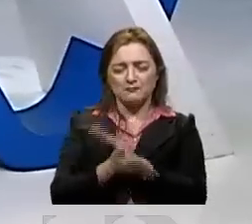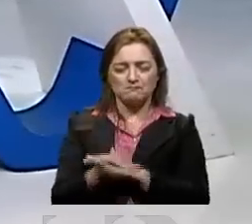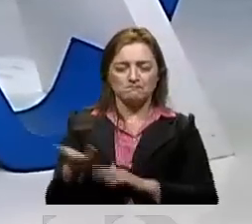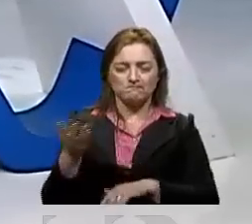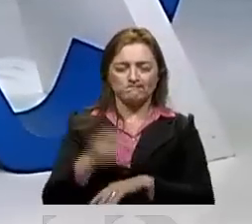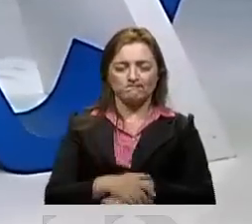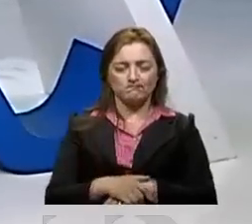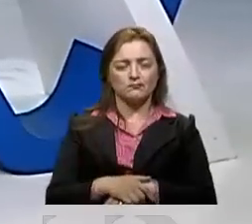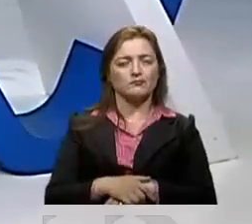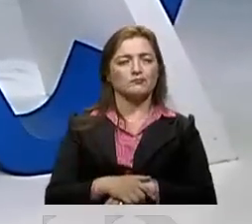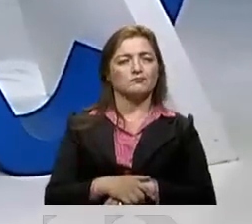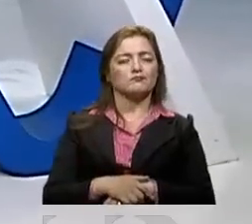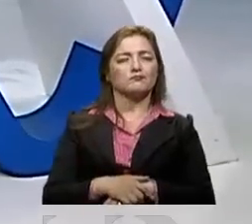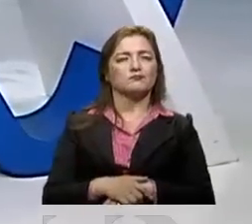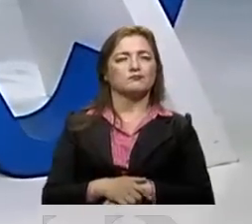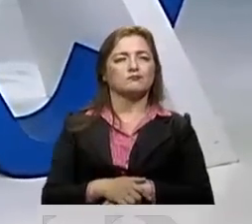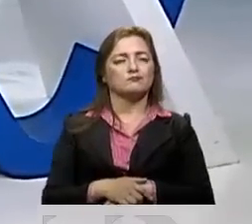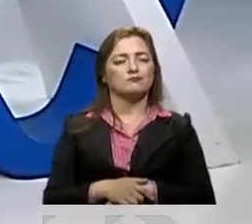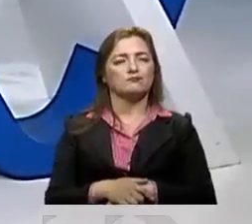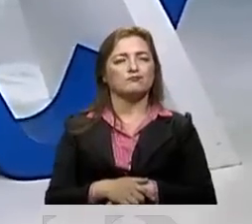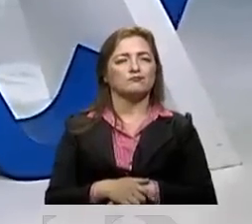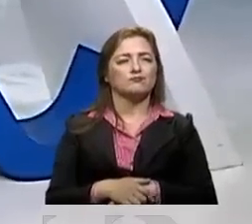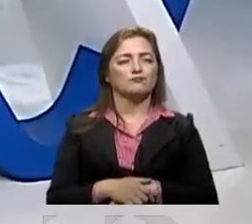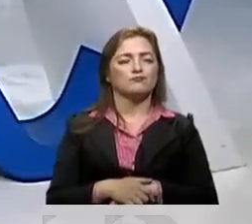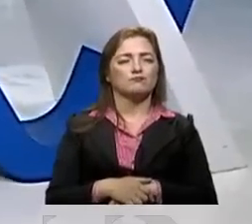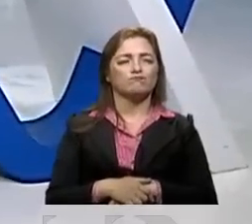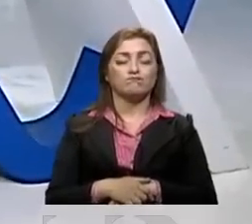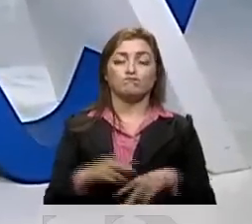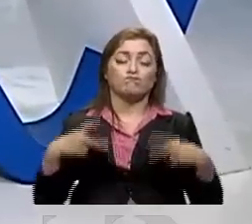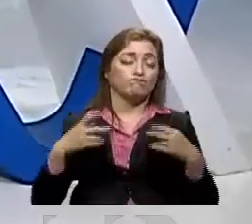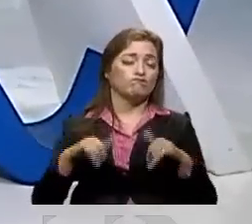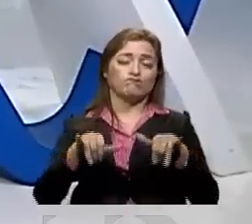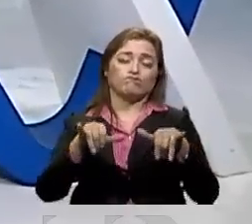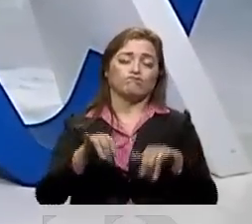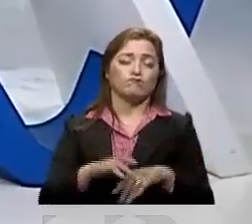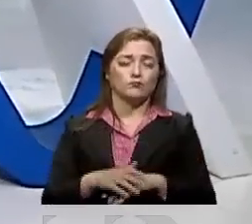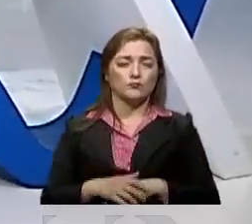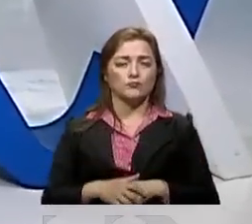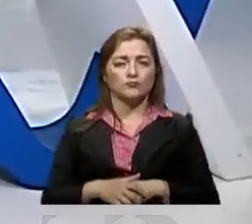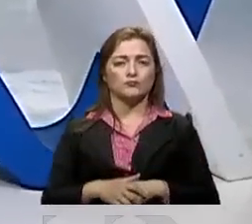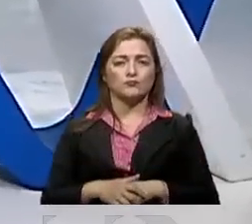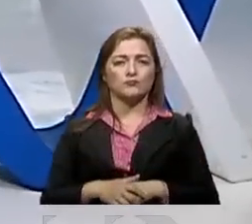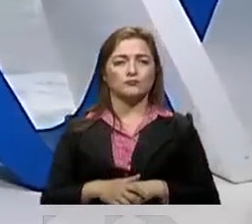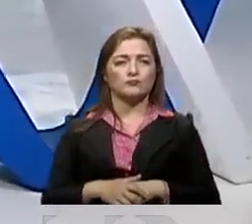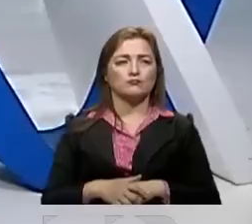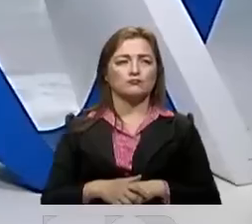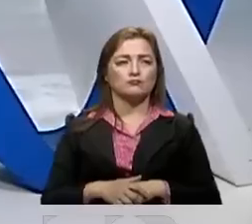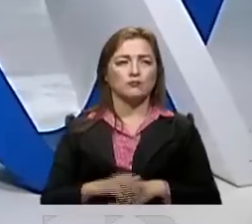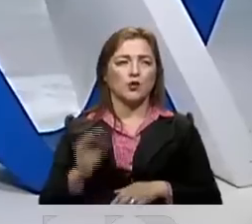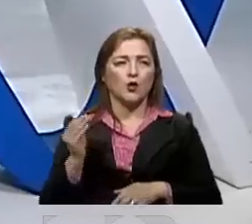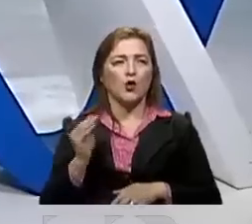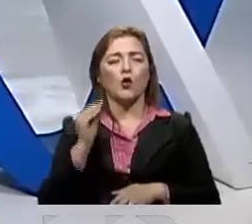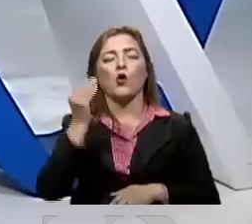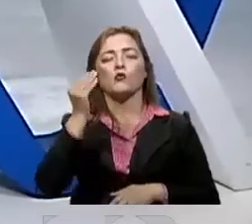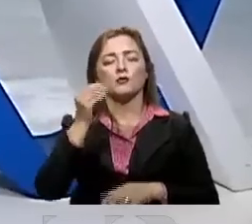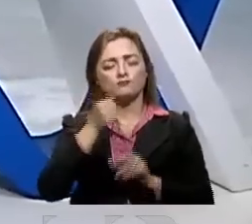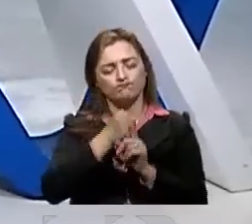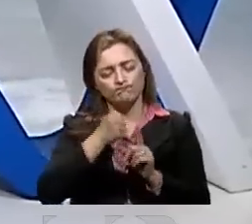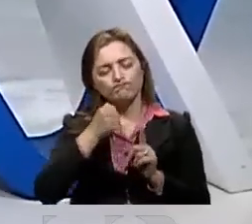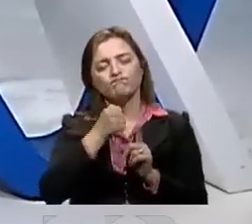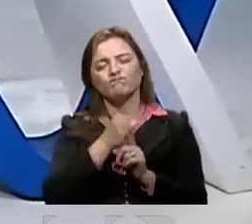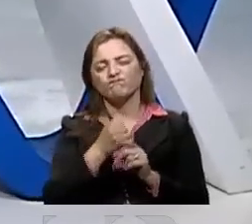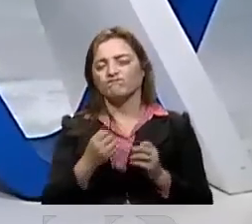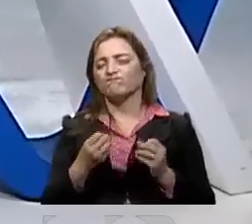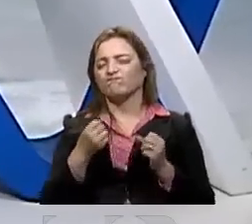vida y nos toca enfrentar esto. La vida sigue, ¿no? Estos jóvenes, porque son jóvenes todavía, luchando con